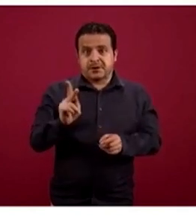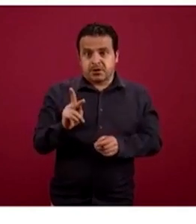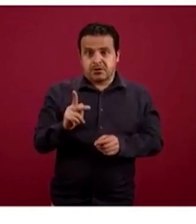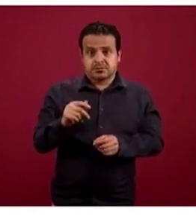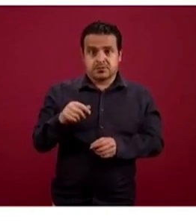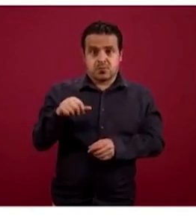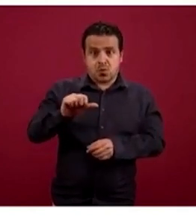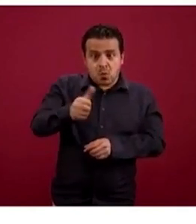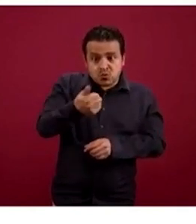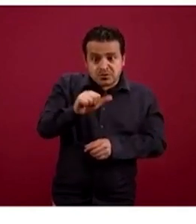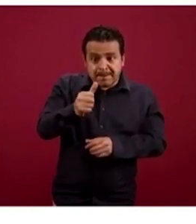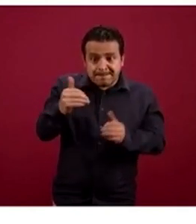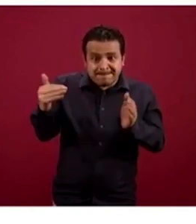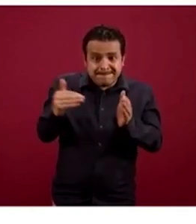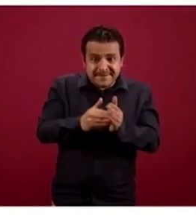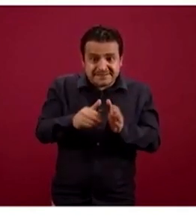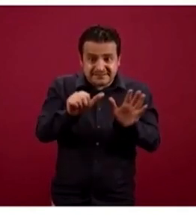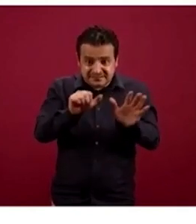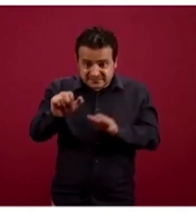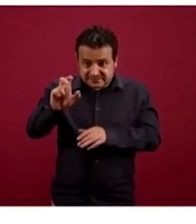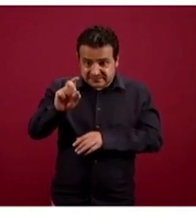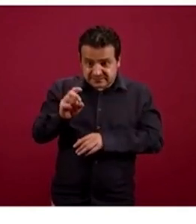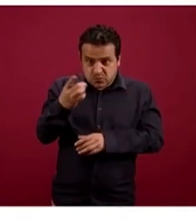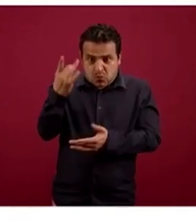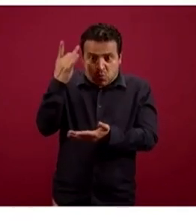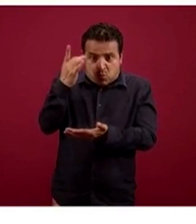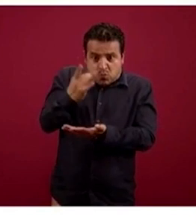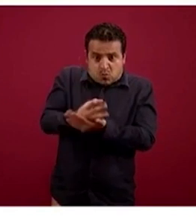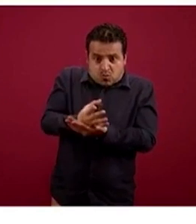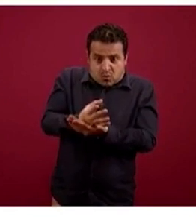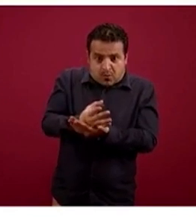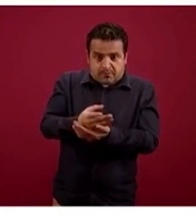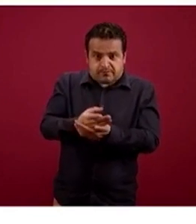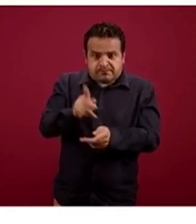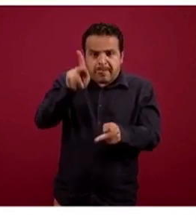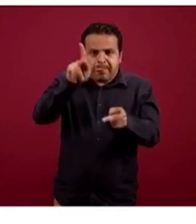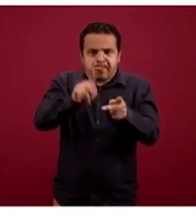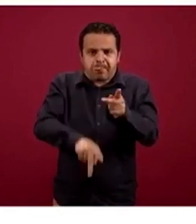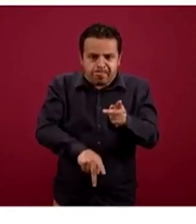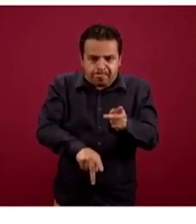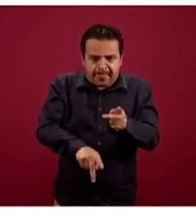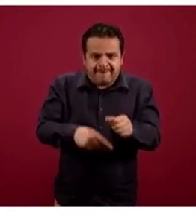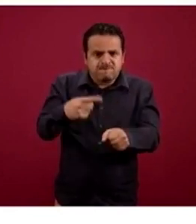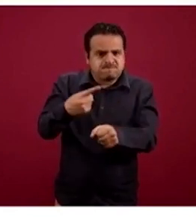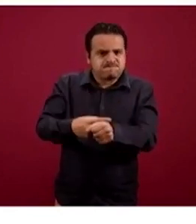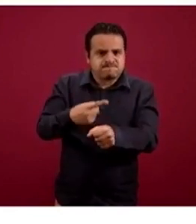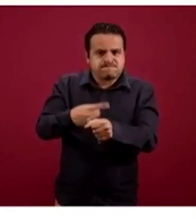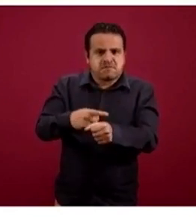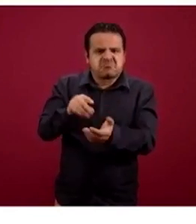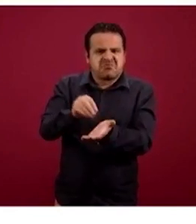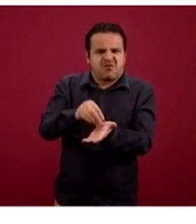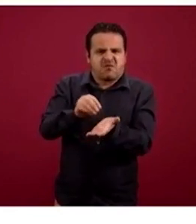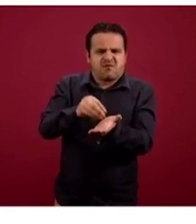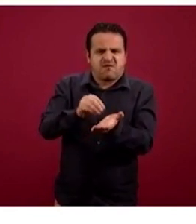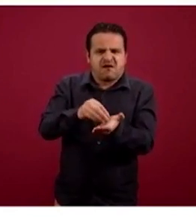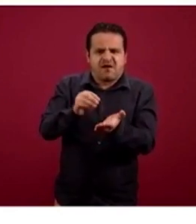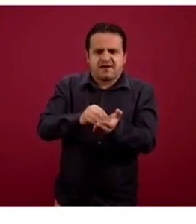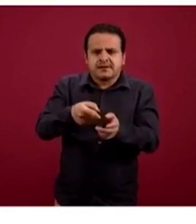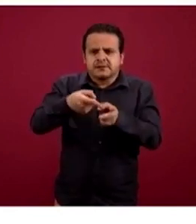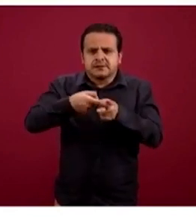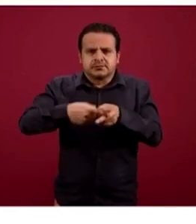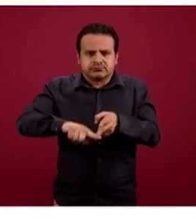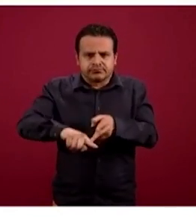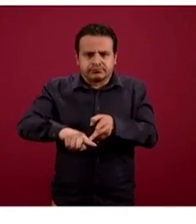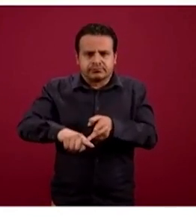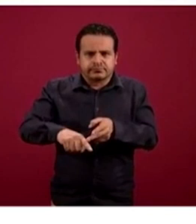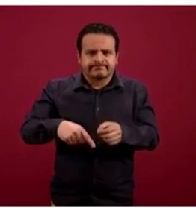prácticamente sólo la tercera parte son activos, es decir, con inicio de síntomas en los últimos 14